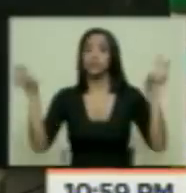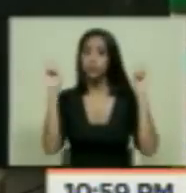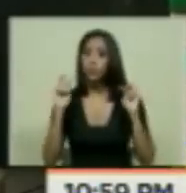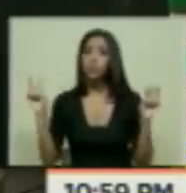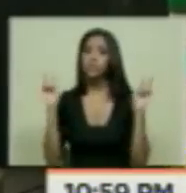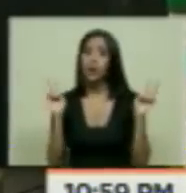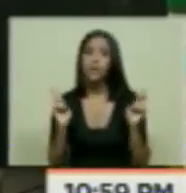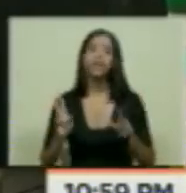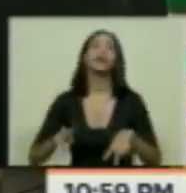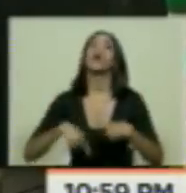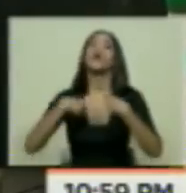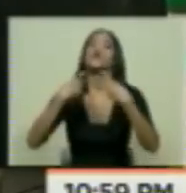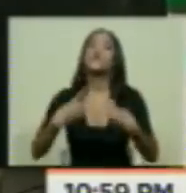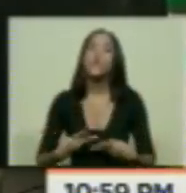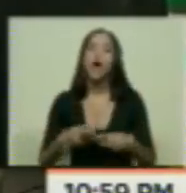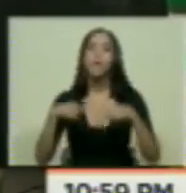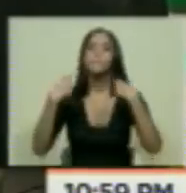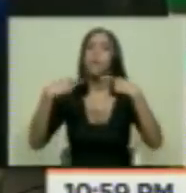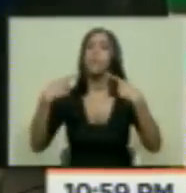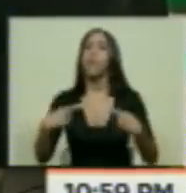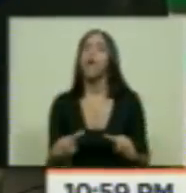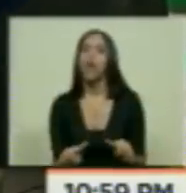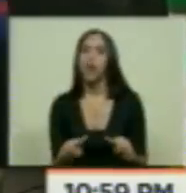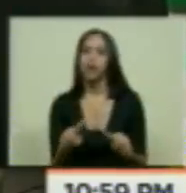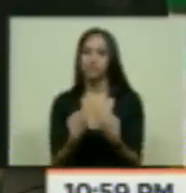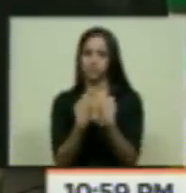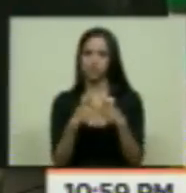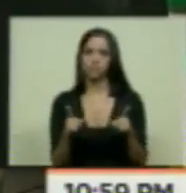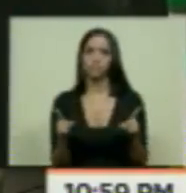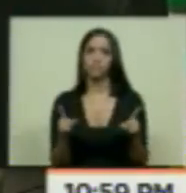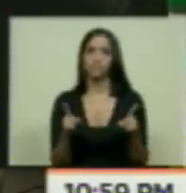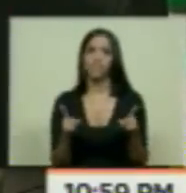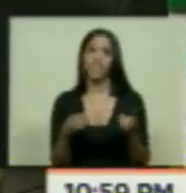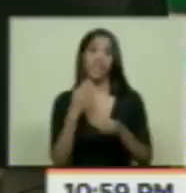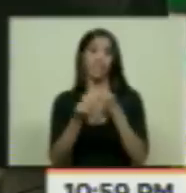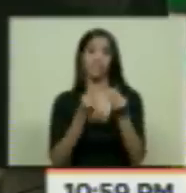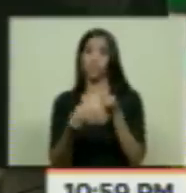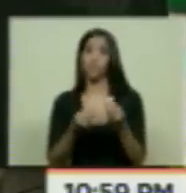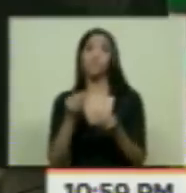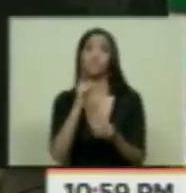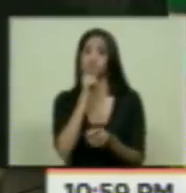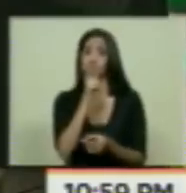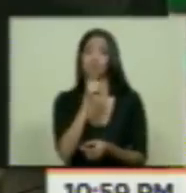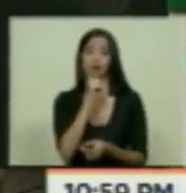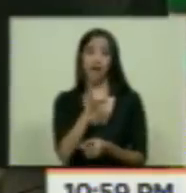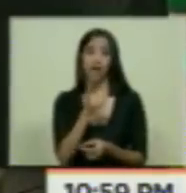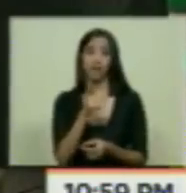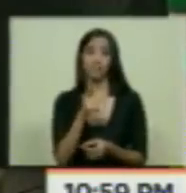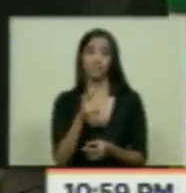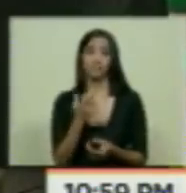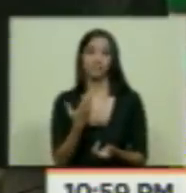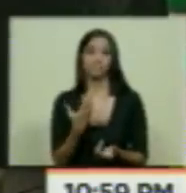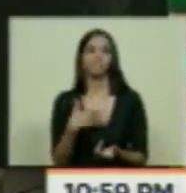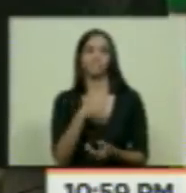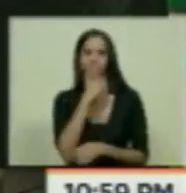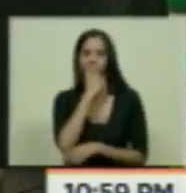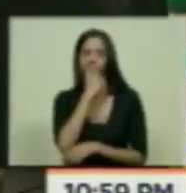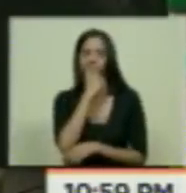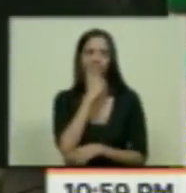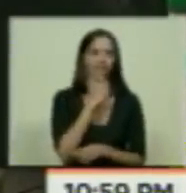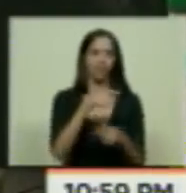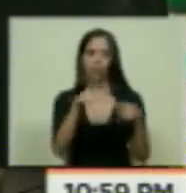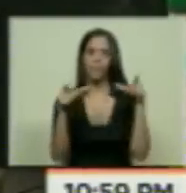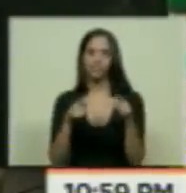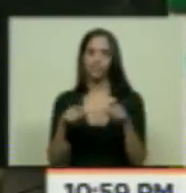una nueva ola populista. Se han dado cuenta que la están haciendo muy mal en cada uno de sus espacios de